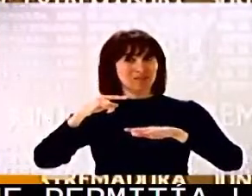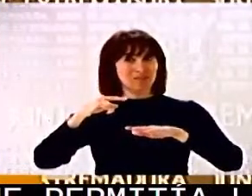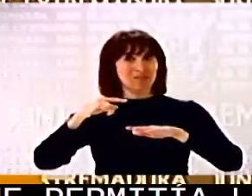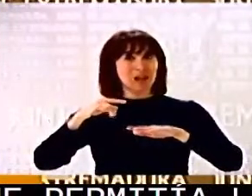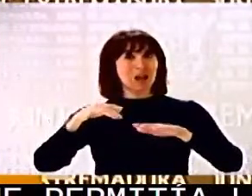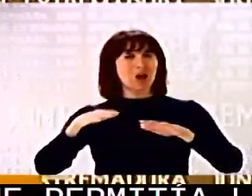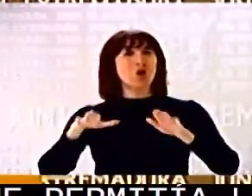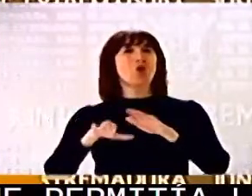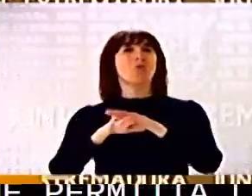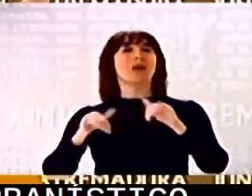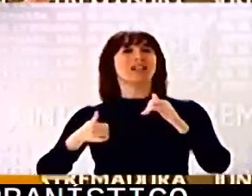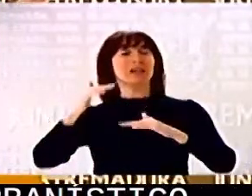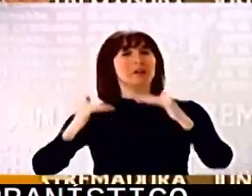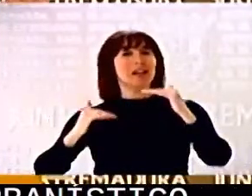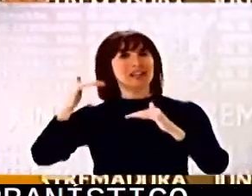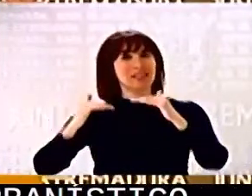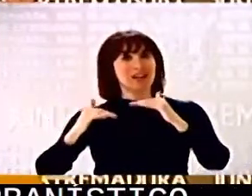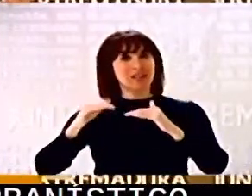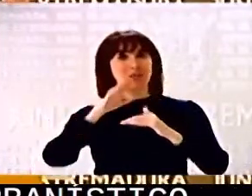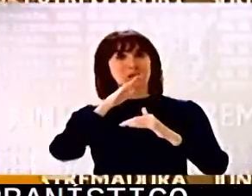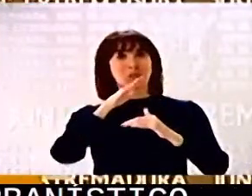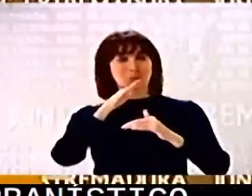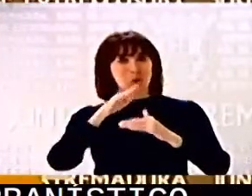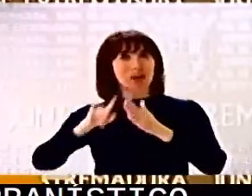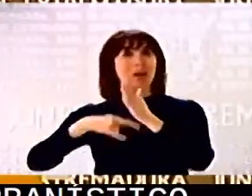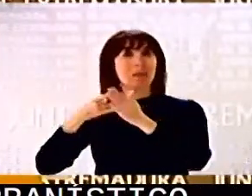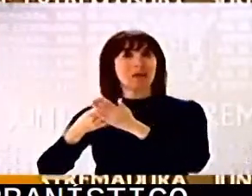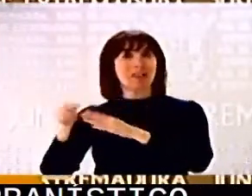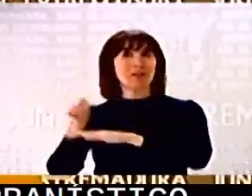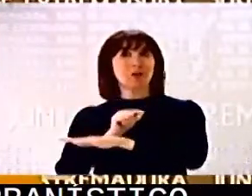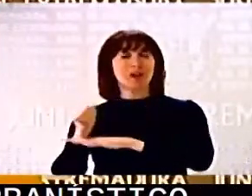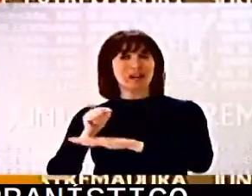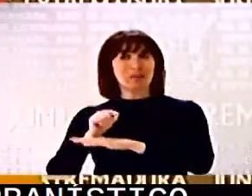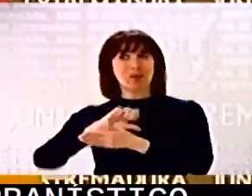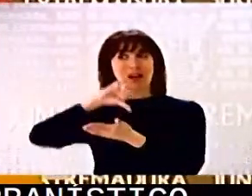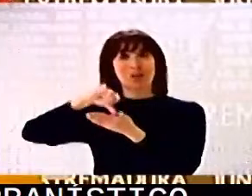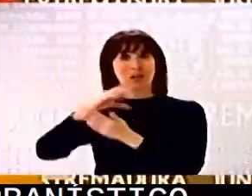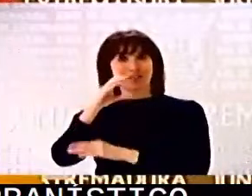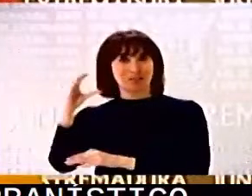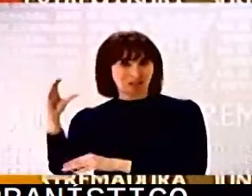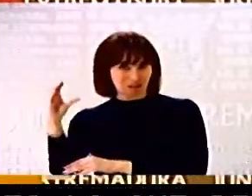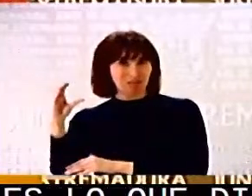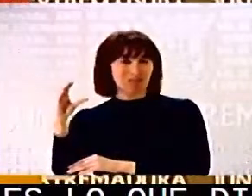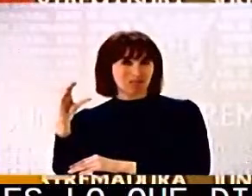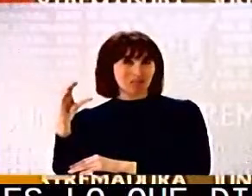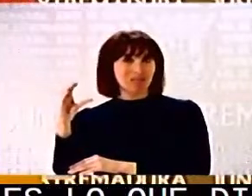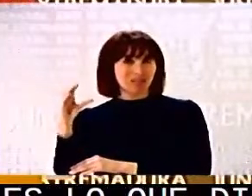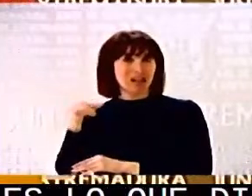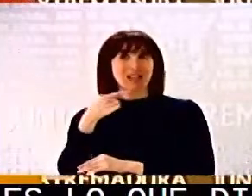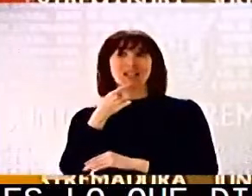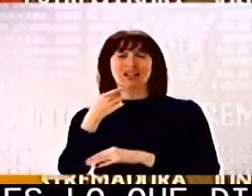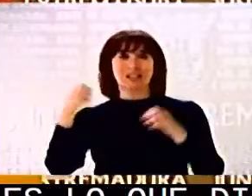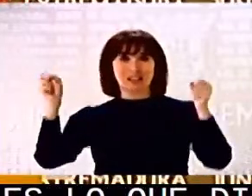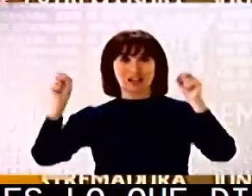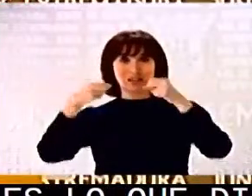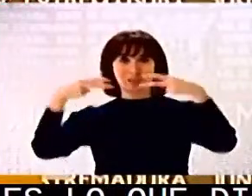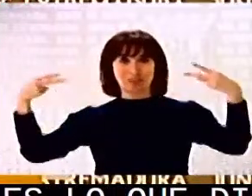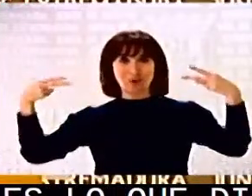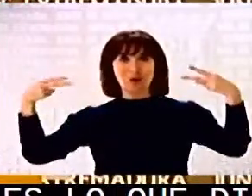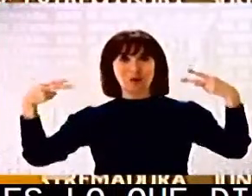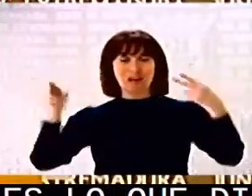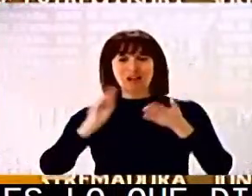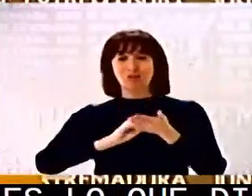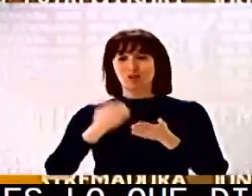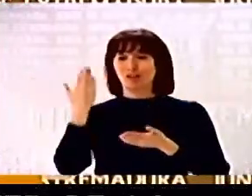planteamiento urbanístico municipal de la ciudad de Cáceres. Esa es lo que dice casi en titular la resolución de ayer de